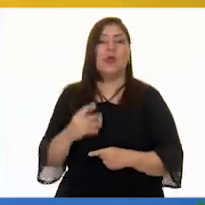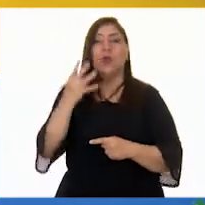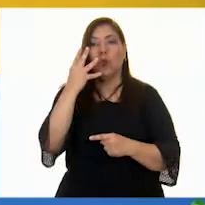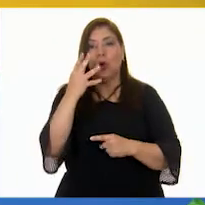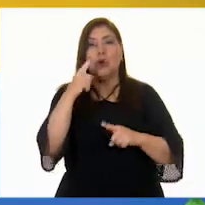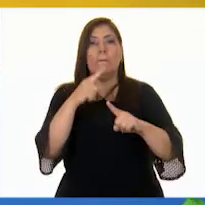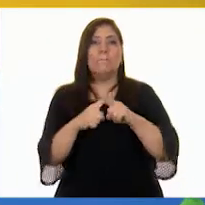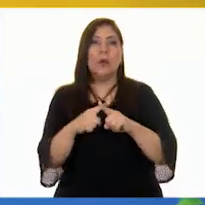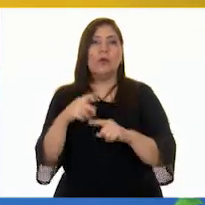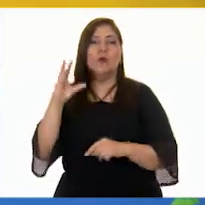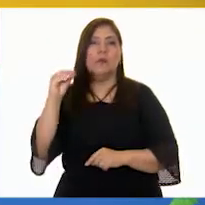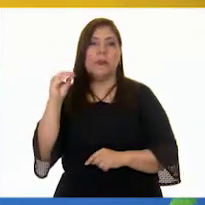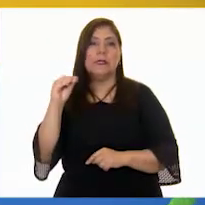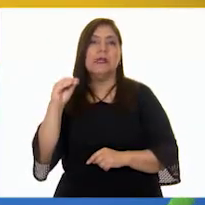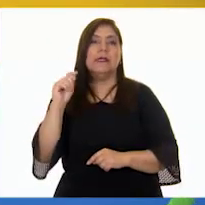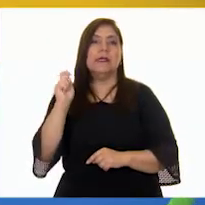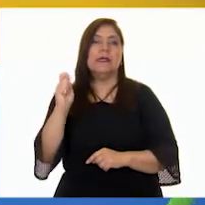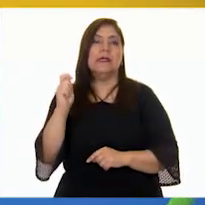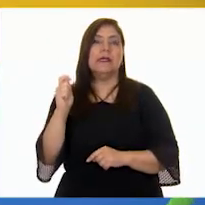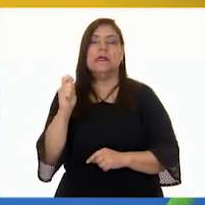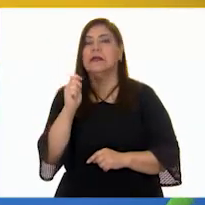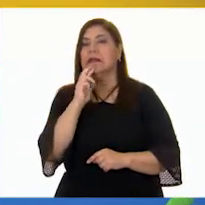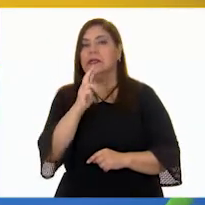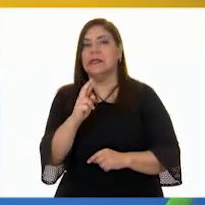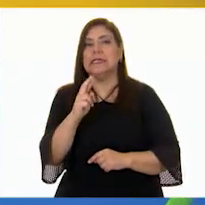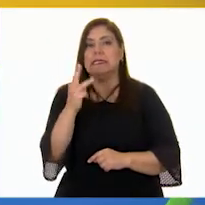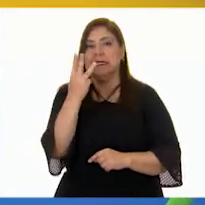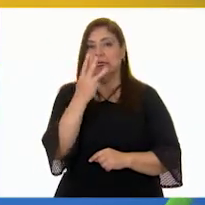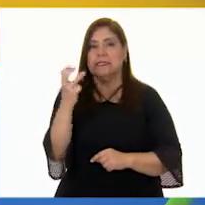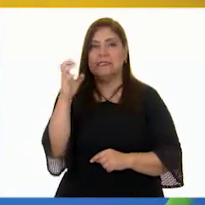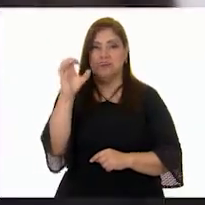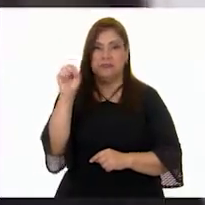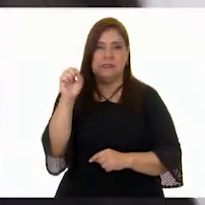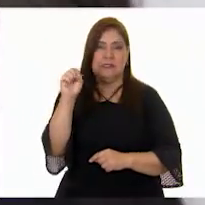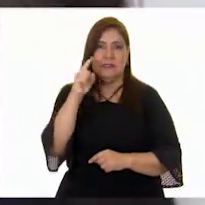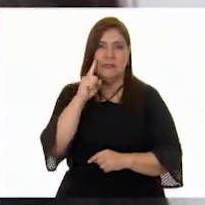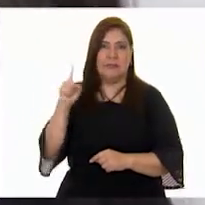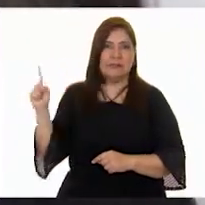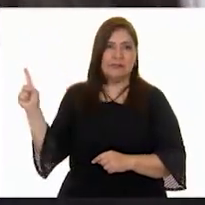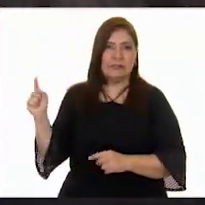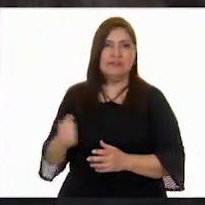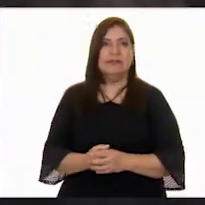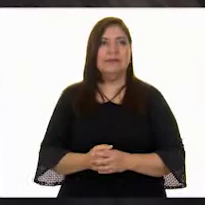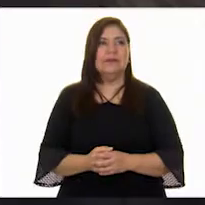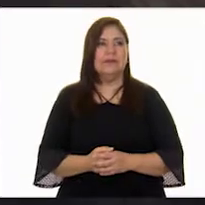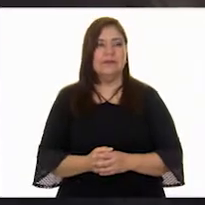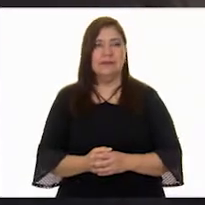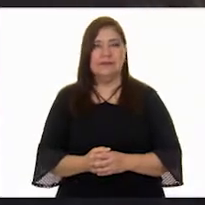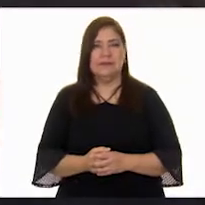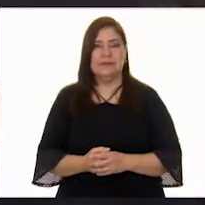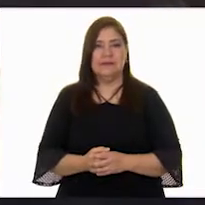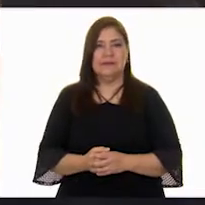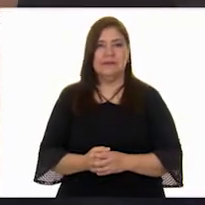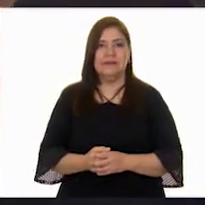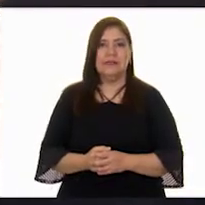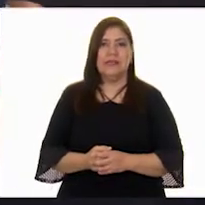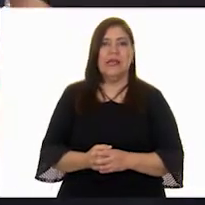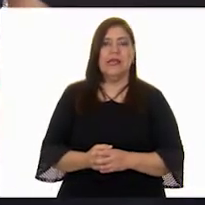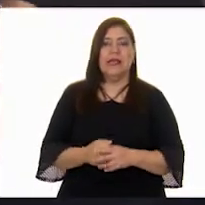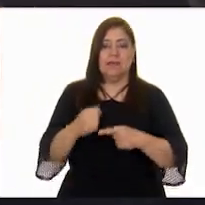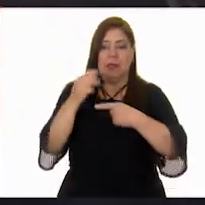por 90 es igual a 360. Uh-huh. Entonces ponemos aquí